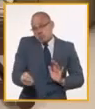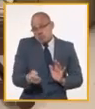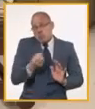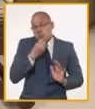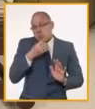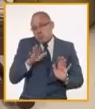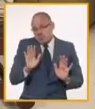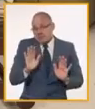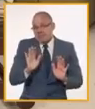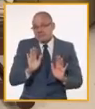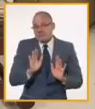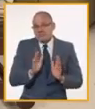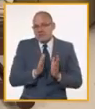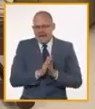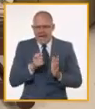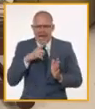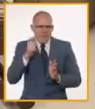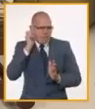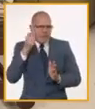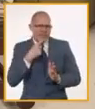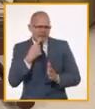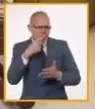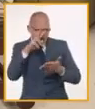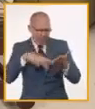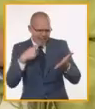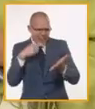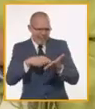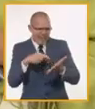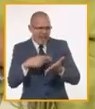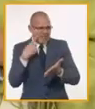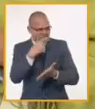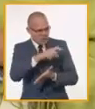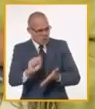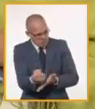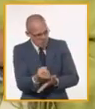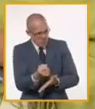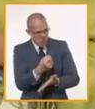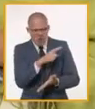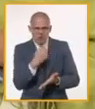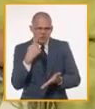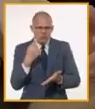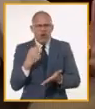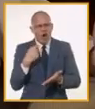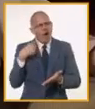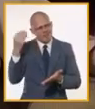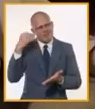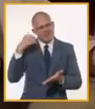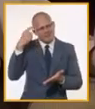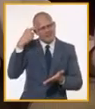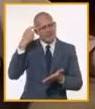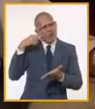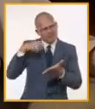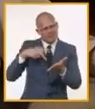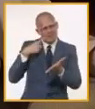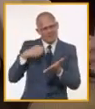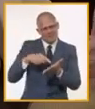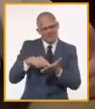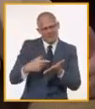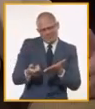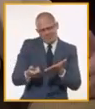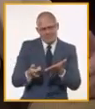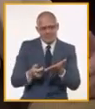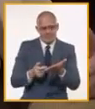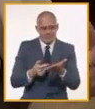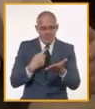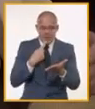lee esas cosas, las lee, ve que le han dicho esas cosas en la prensa. Sí, las he visto, lo sé. Hay una cosa